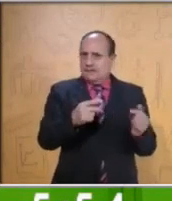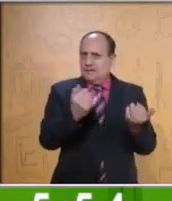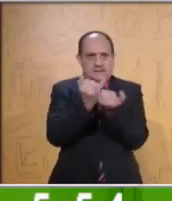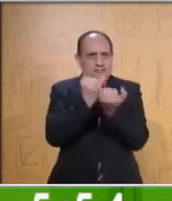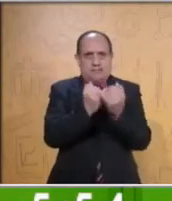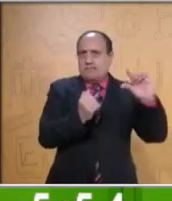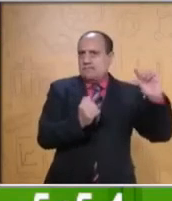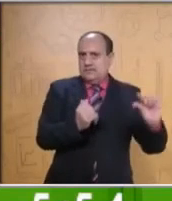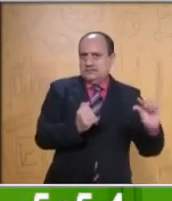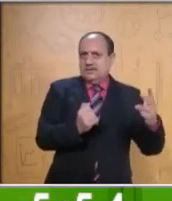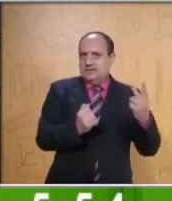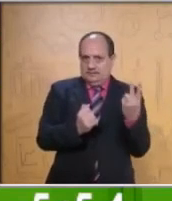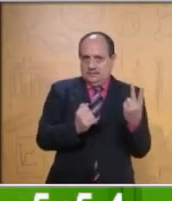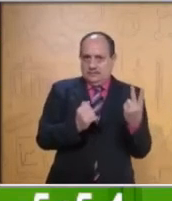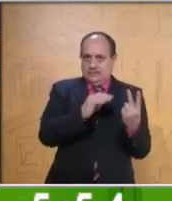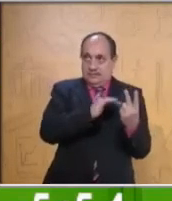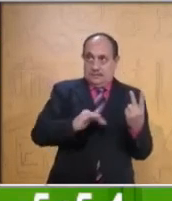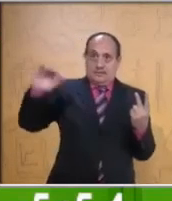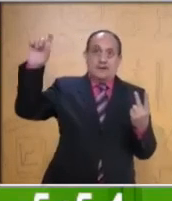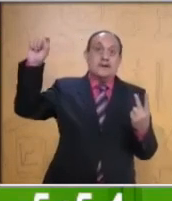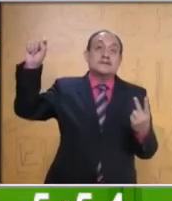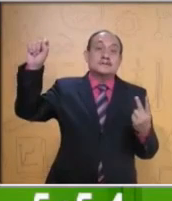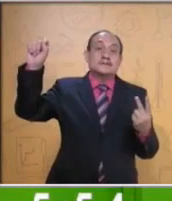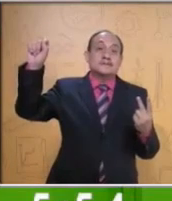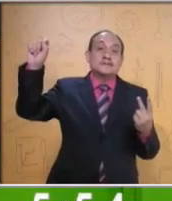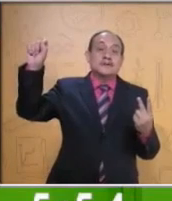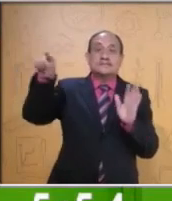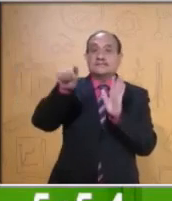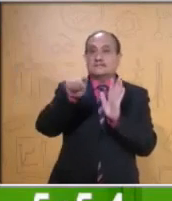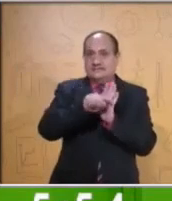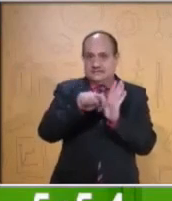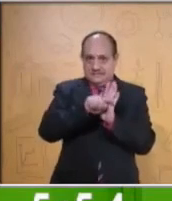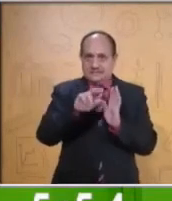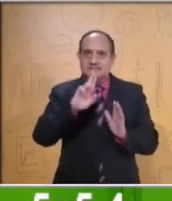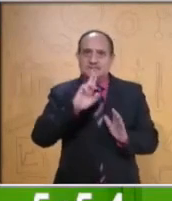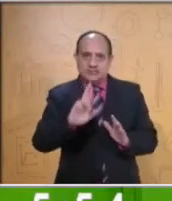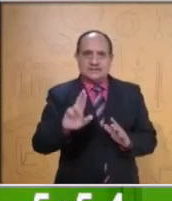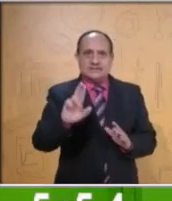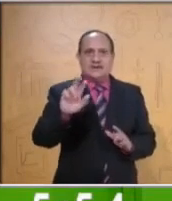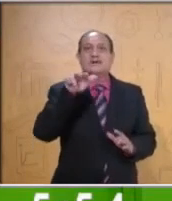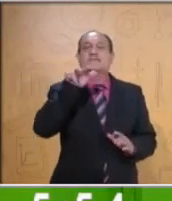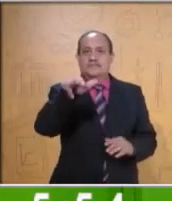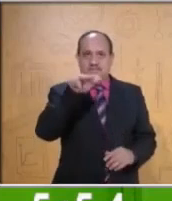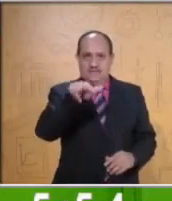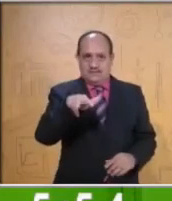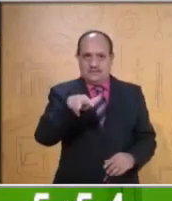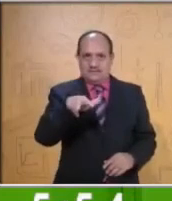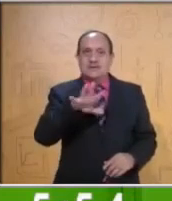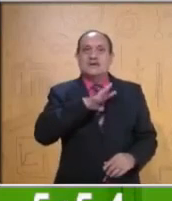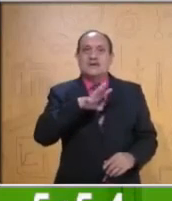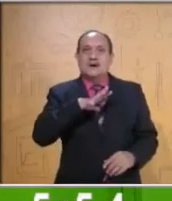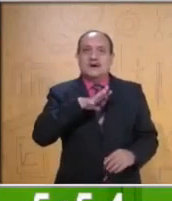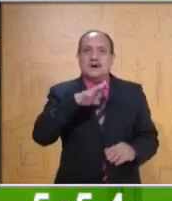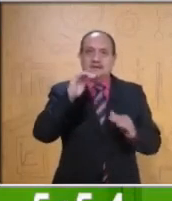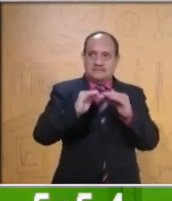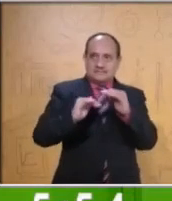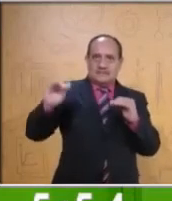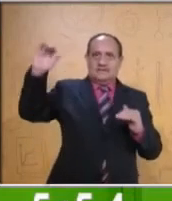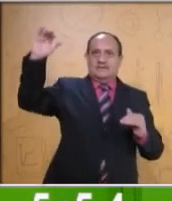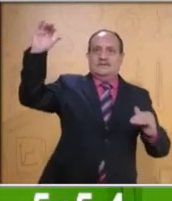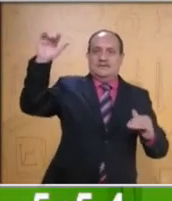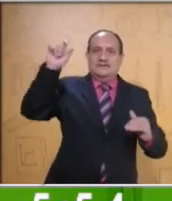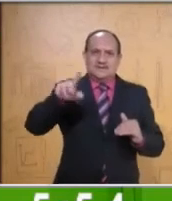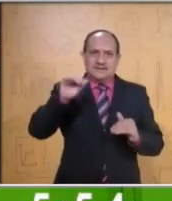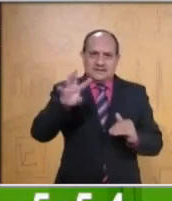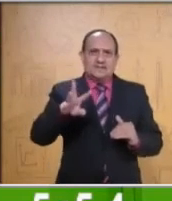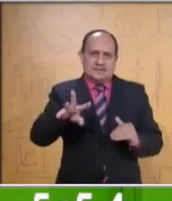el número menor, entonces yo voy a obtener como resultado 18. Aquí nosotros tenemos que el rango también se